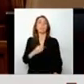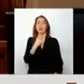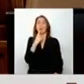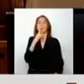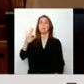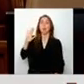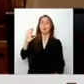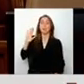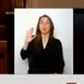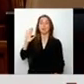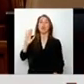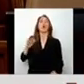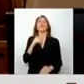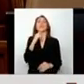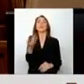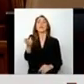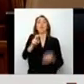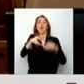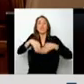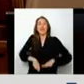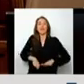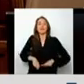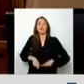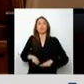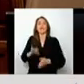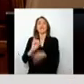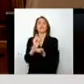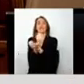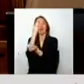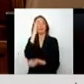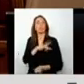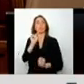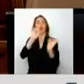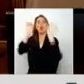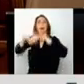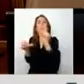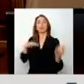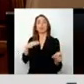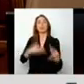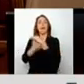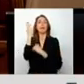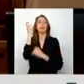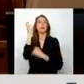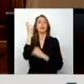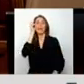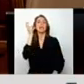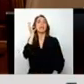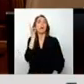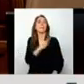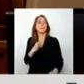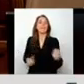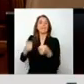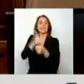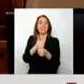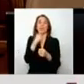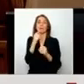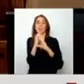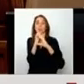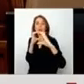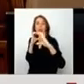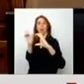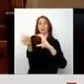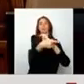la poca aprobación que tenía. A una ministra que cuando era diputada, Camila Vallejo, aseveraba que de los carros